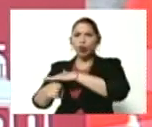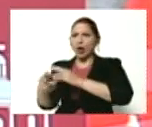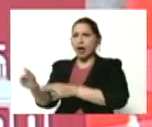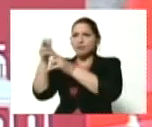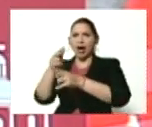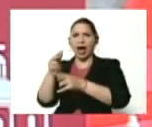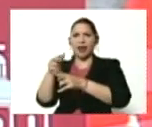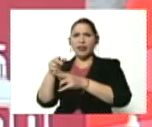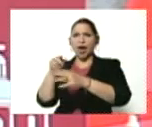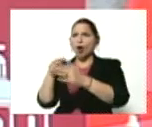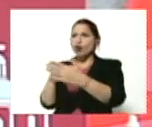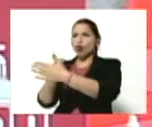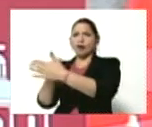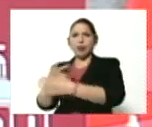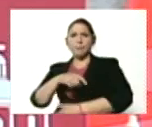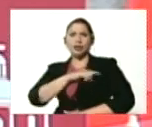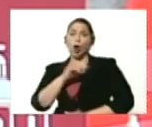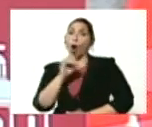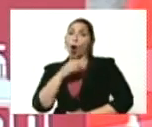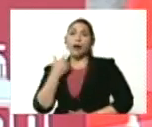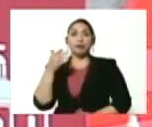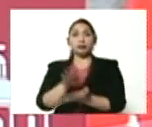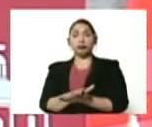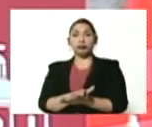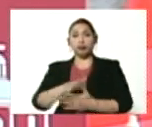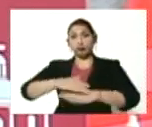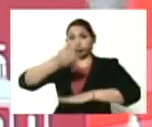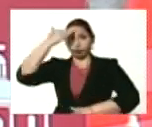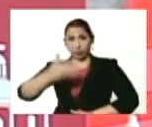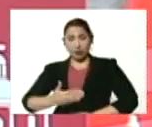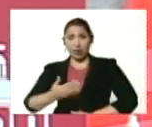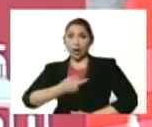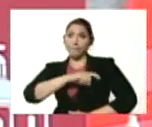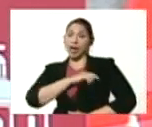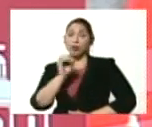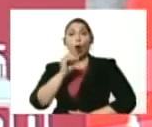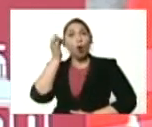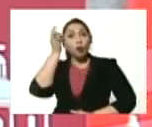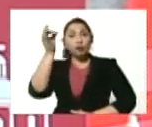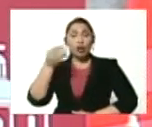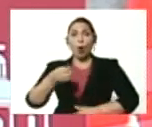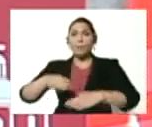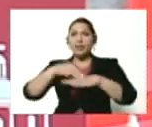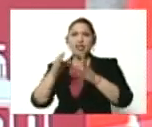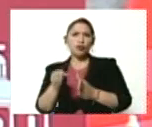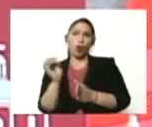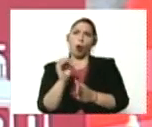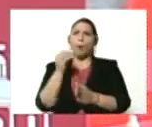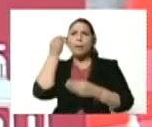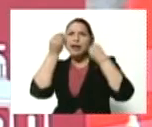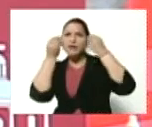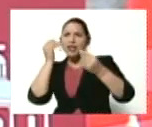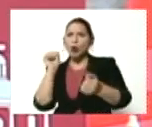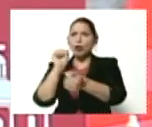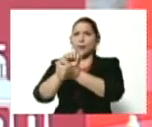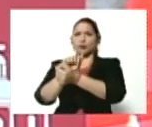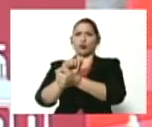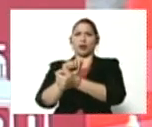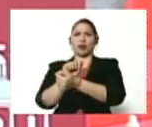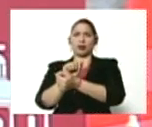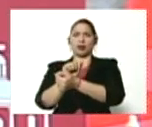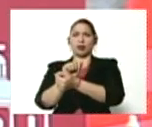que planificó el asesinato del alto mando militar, o el asesinato del Consejo de Ministros, o que planificó la captura